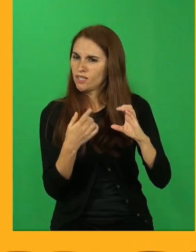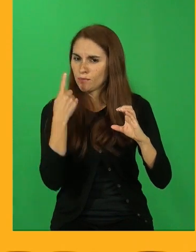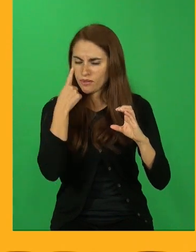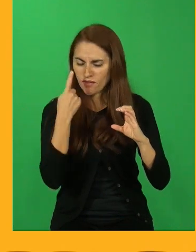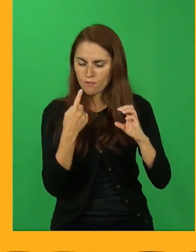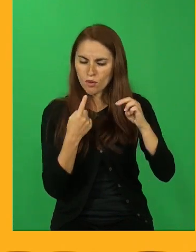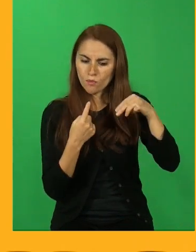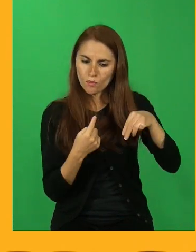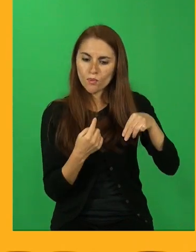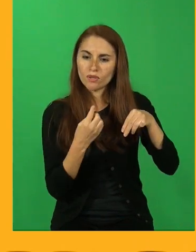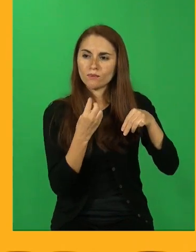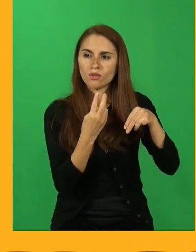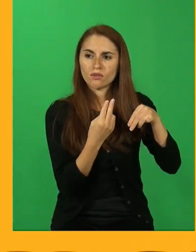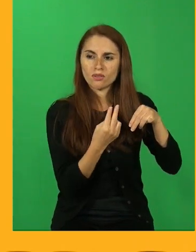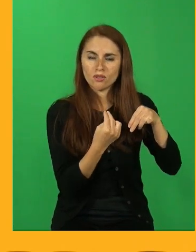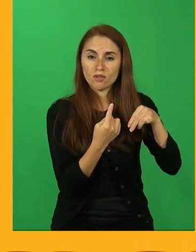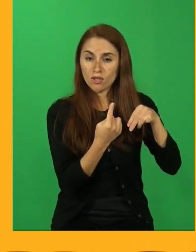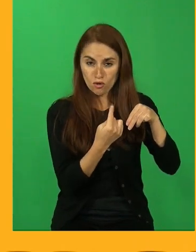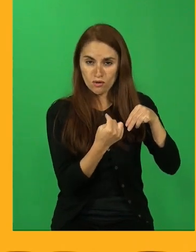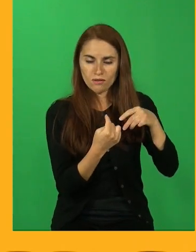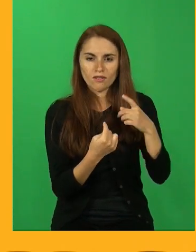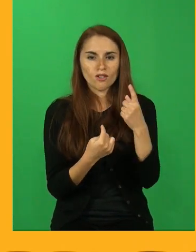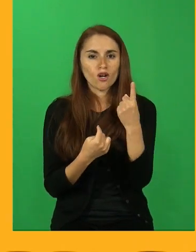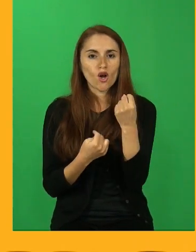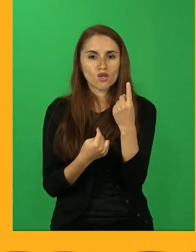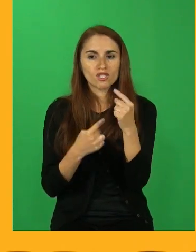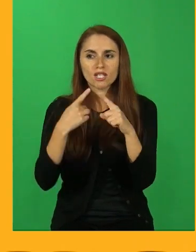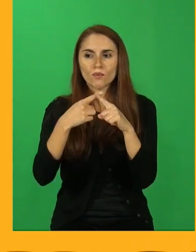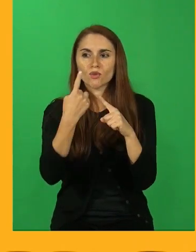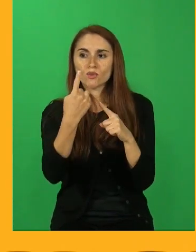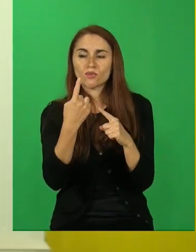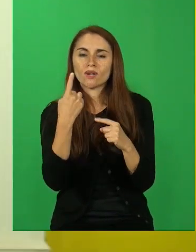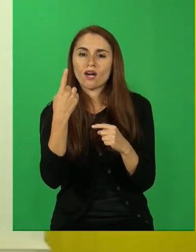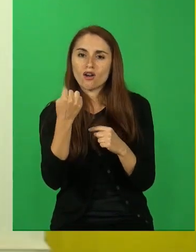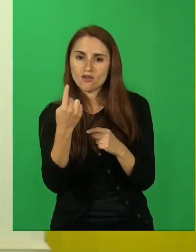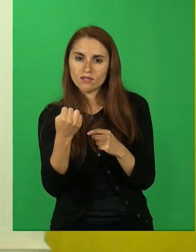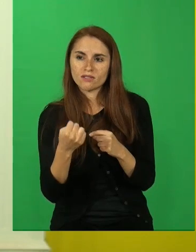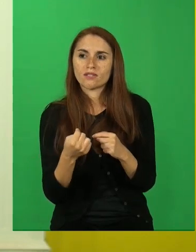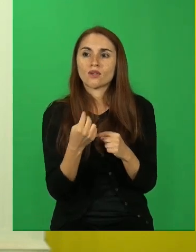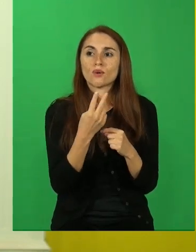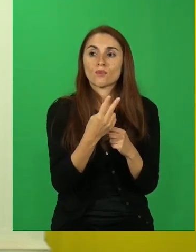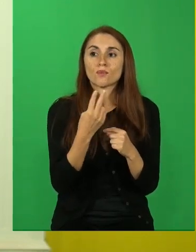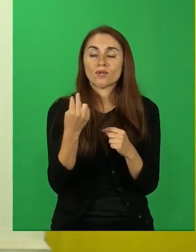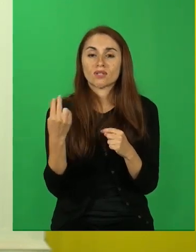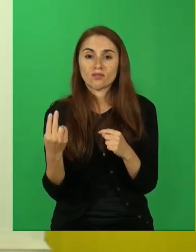el cálculo. 11 por 1, 11, 11 por 2, 22, 11 por 3,